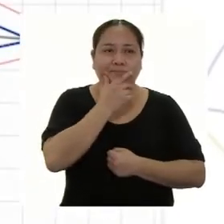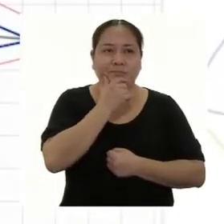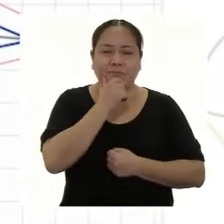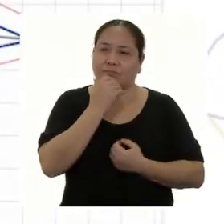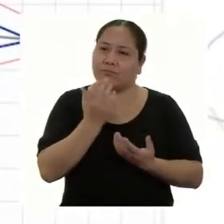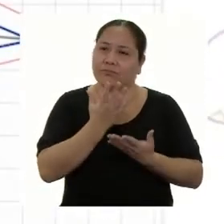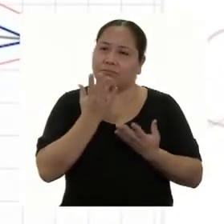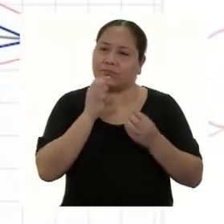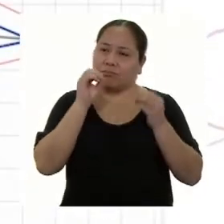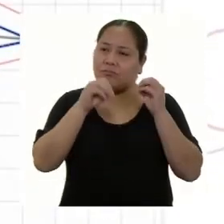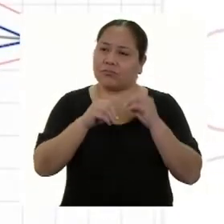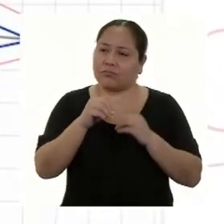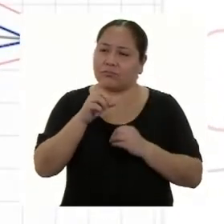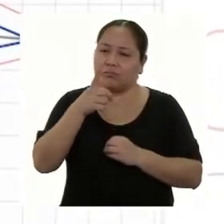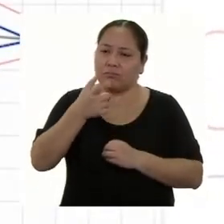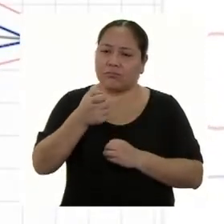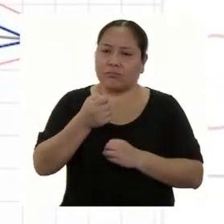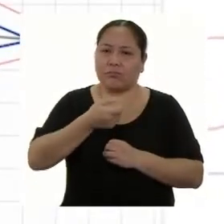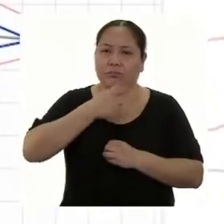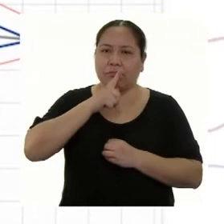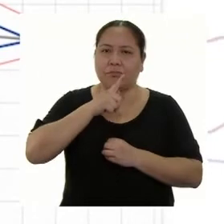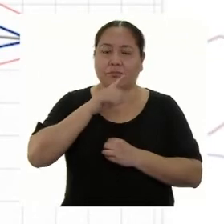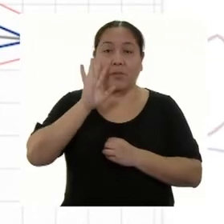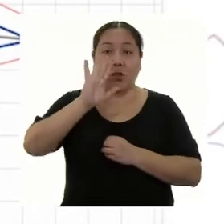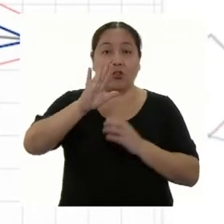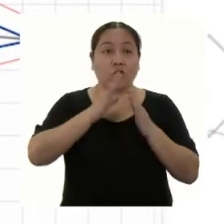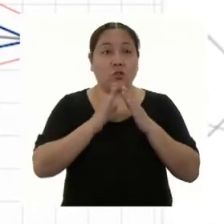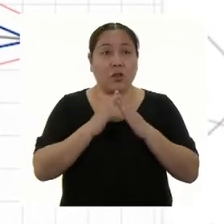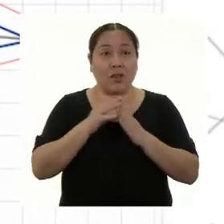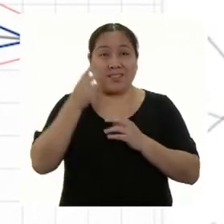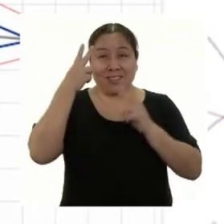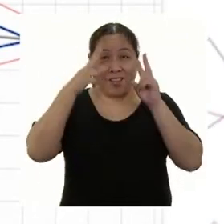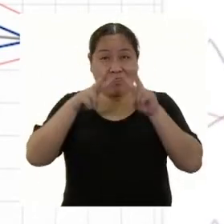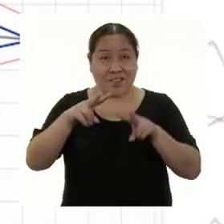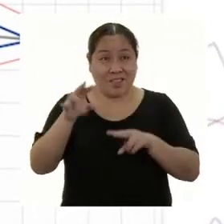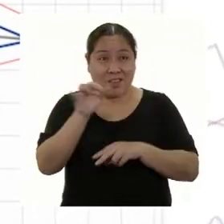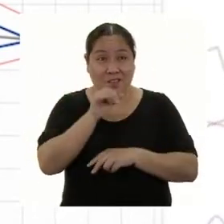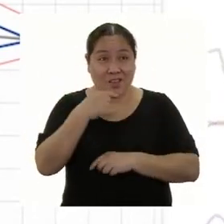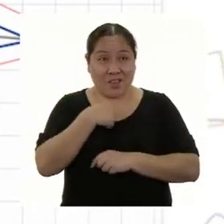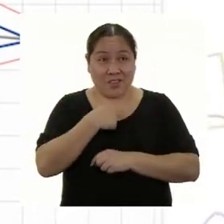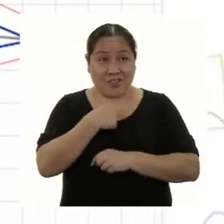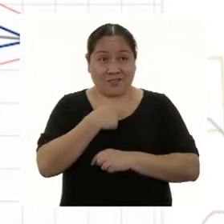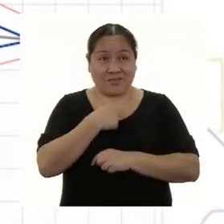¿Dónde podríamos colocar el aspersor? ¿En sus casas están viendo lo mismo que yo?